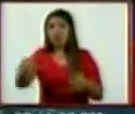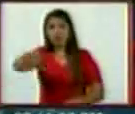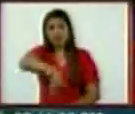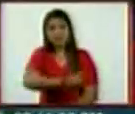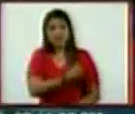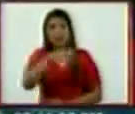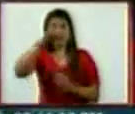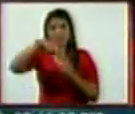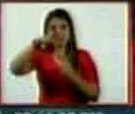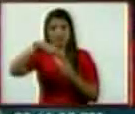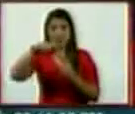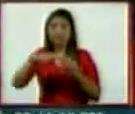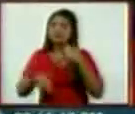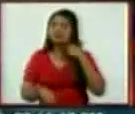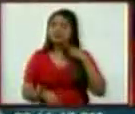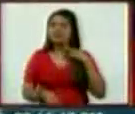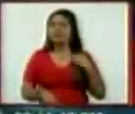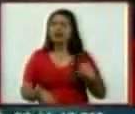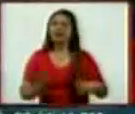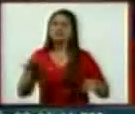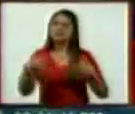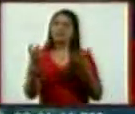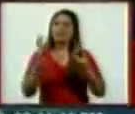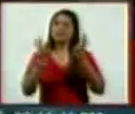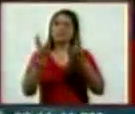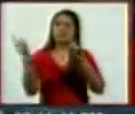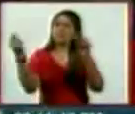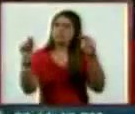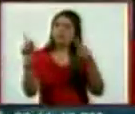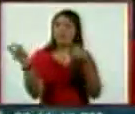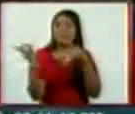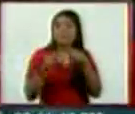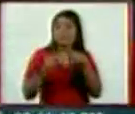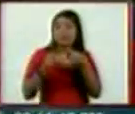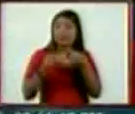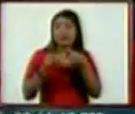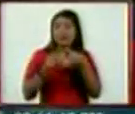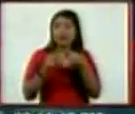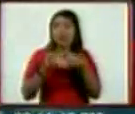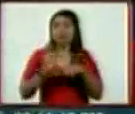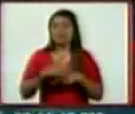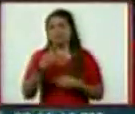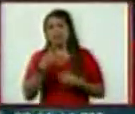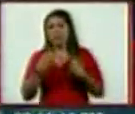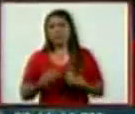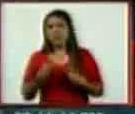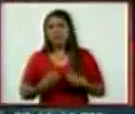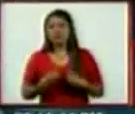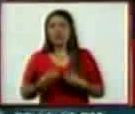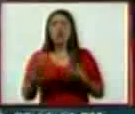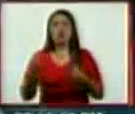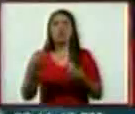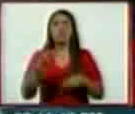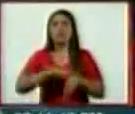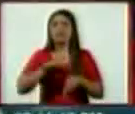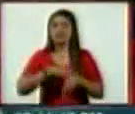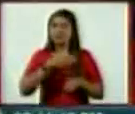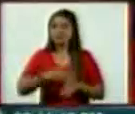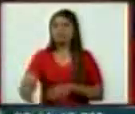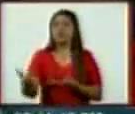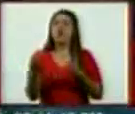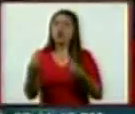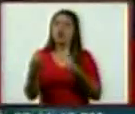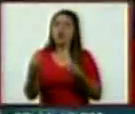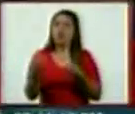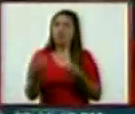Táchira. ¿Qué temas se tocarían en ese gobierno de calle? Bueno, el primero que va a salir por la angustia y la preocupación es cómo recuperar el tiempo perdido, cómo